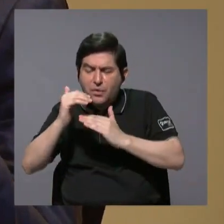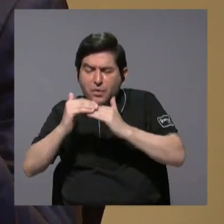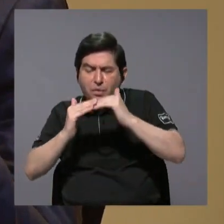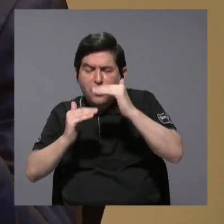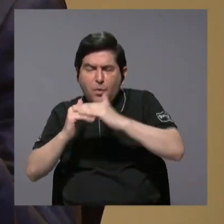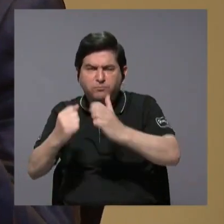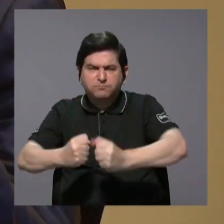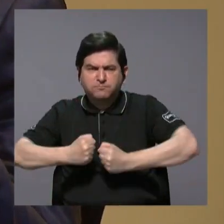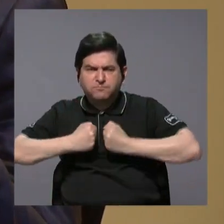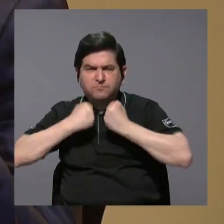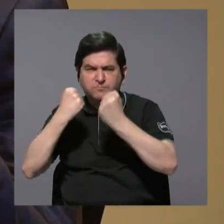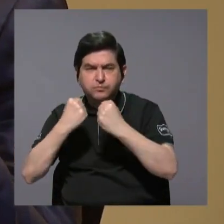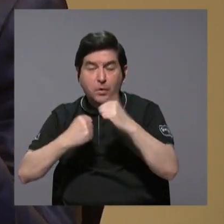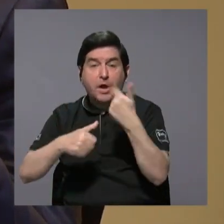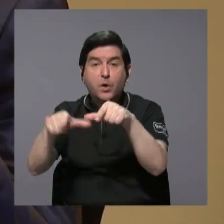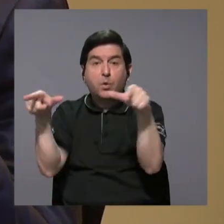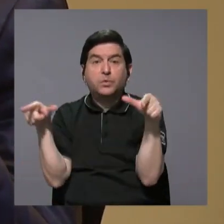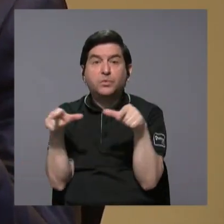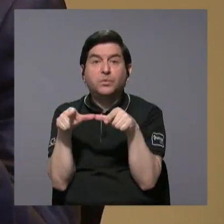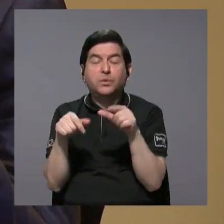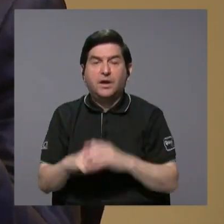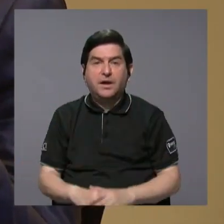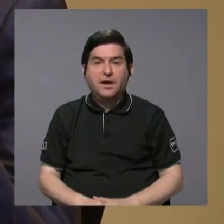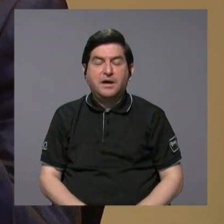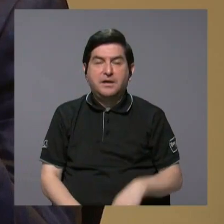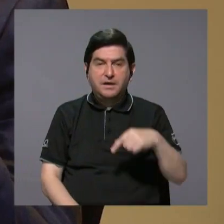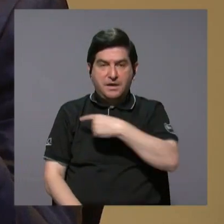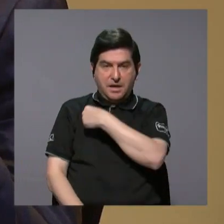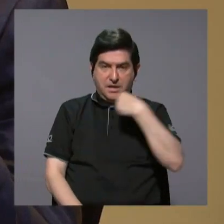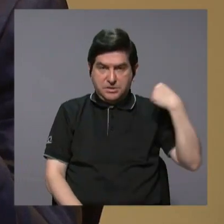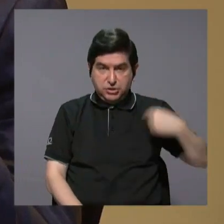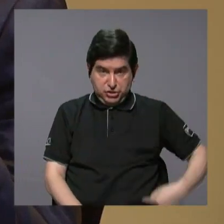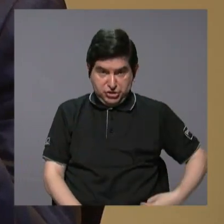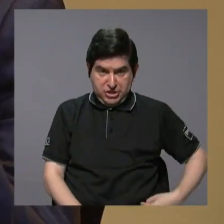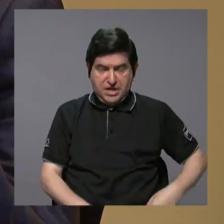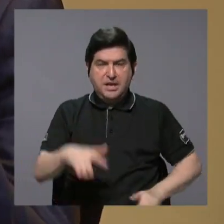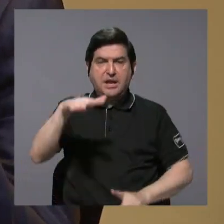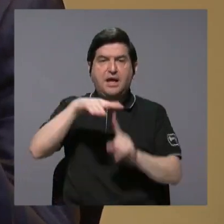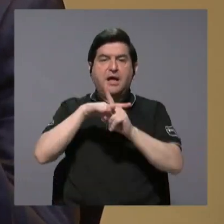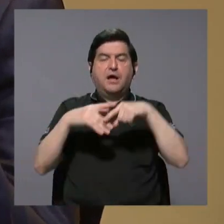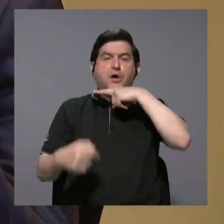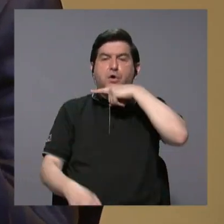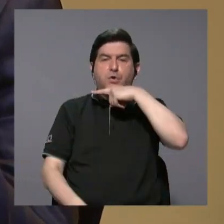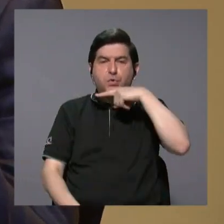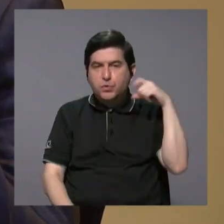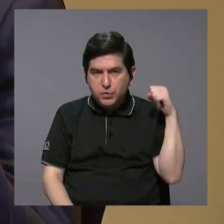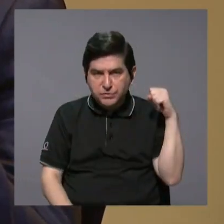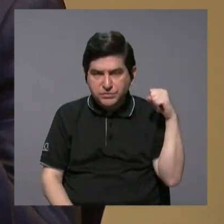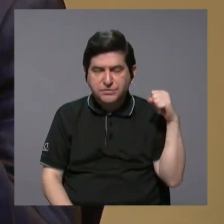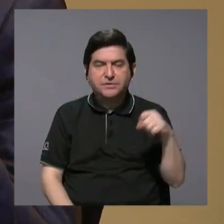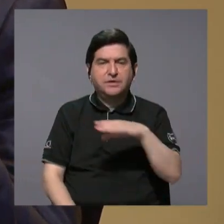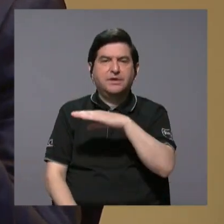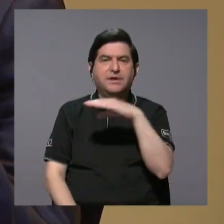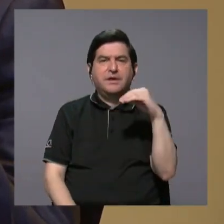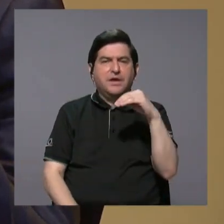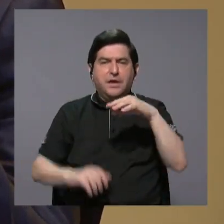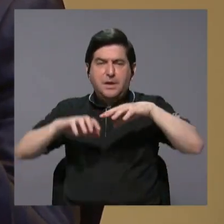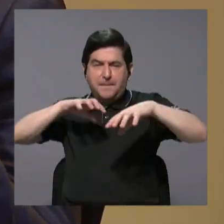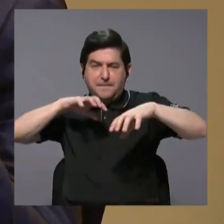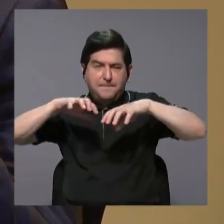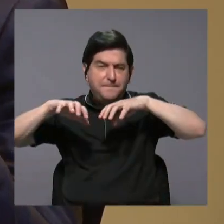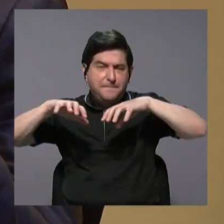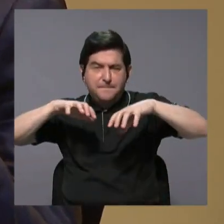muy fuertemente en otra parte, que es donde está China, que es donde aparece Rusia, y que se está moviendo